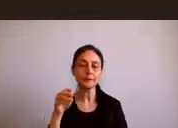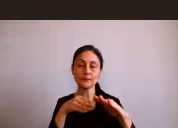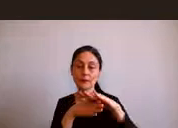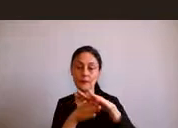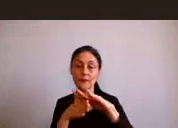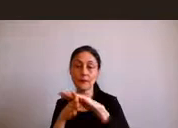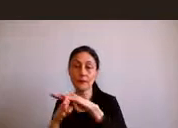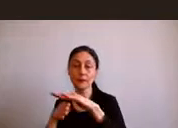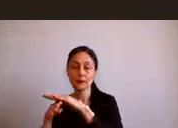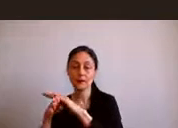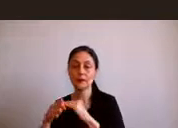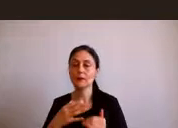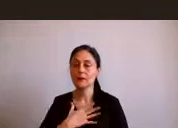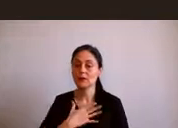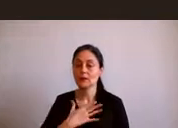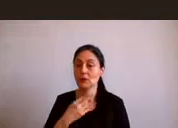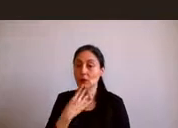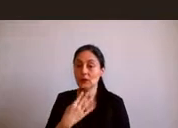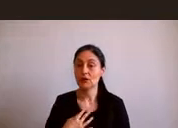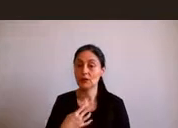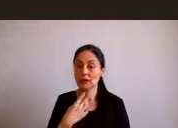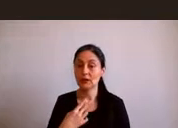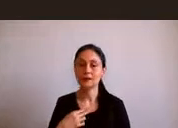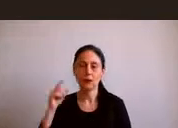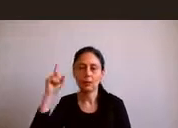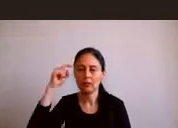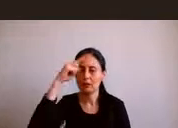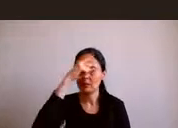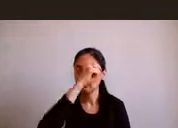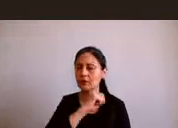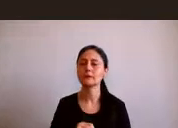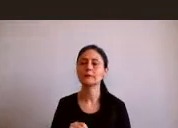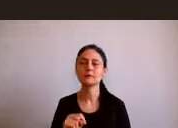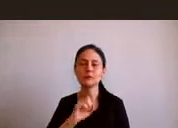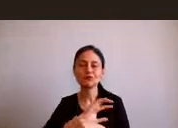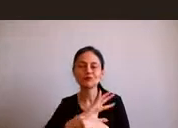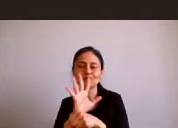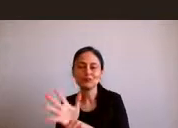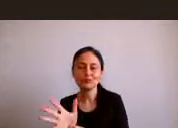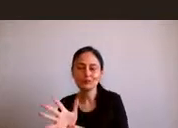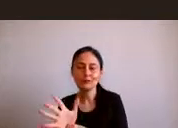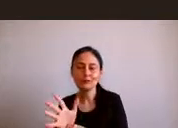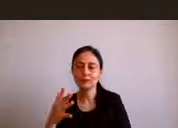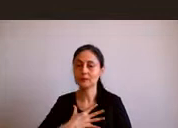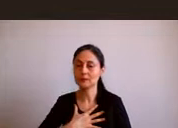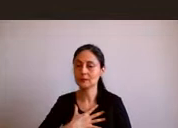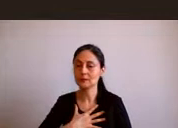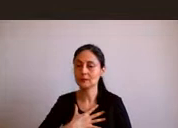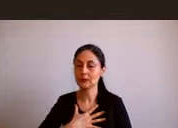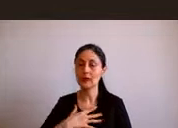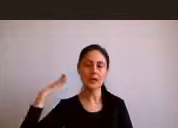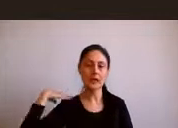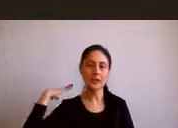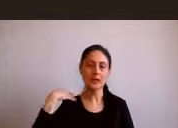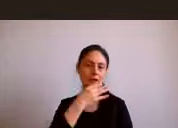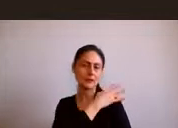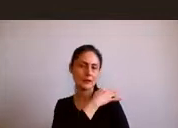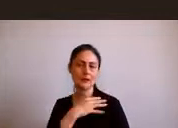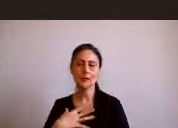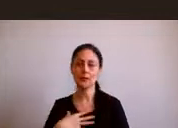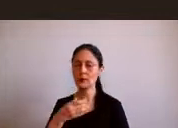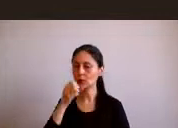caso sería el COVID-19, que genera afectación principalmente importante en el sistema respiratorio o en